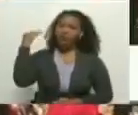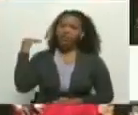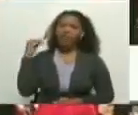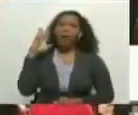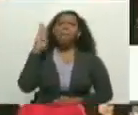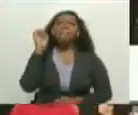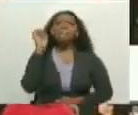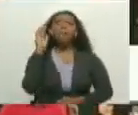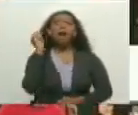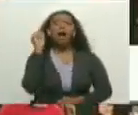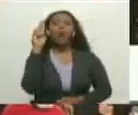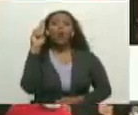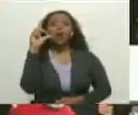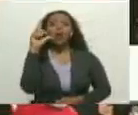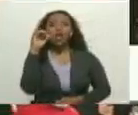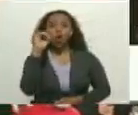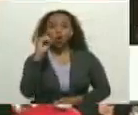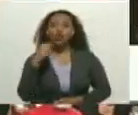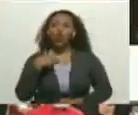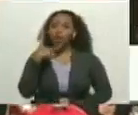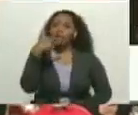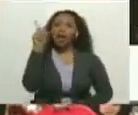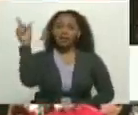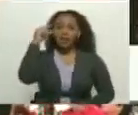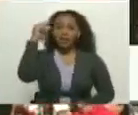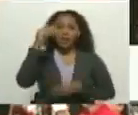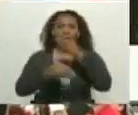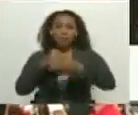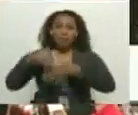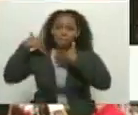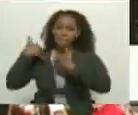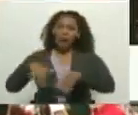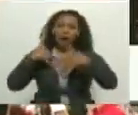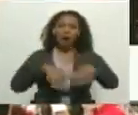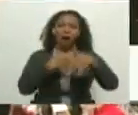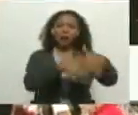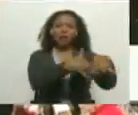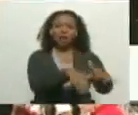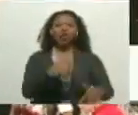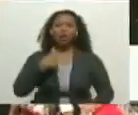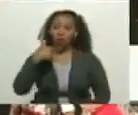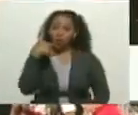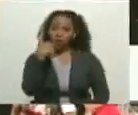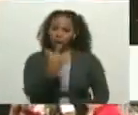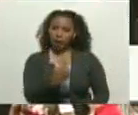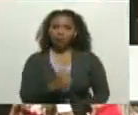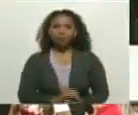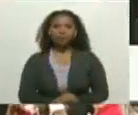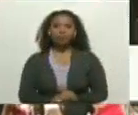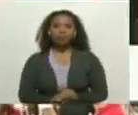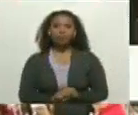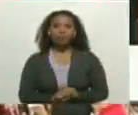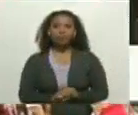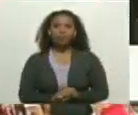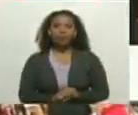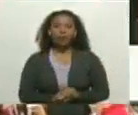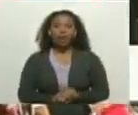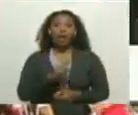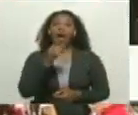estaban ustedes. Lo dije. Ese día que hicimos esa marcha, Julio. Dije que si aquí pasara